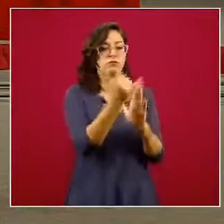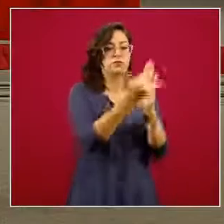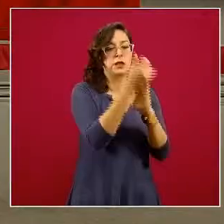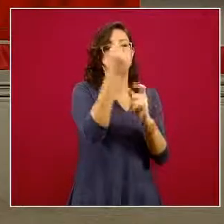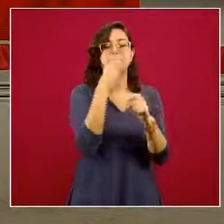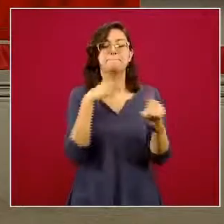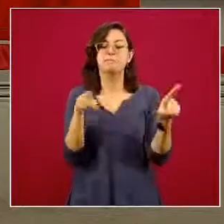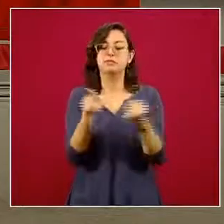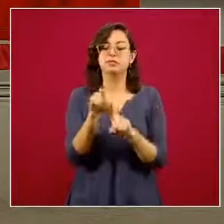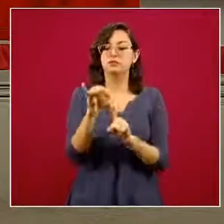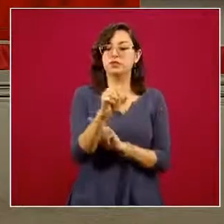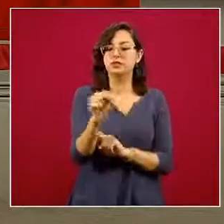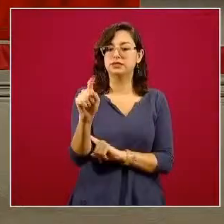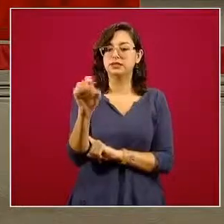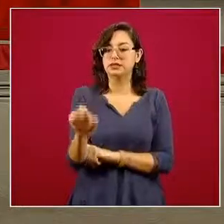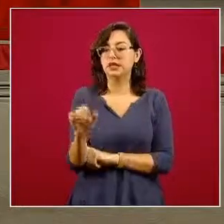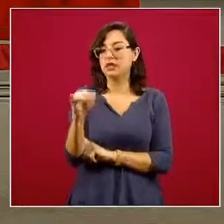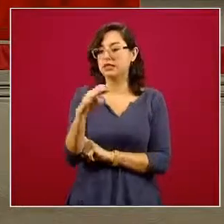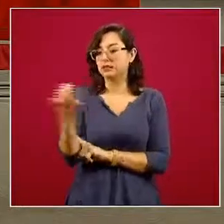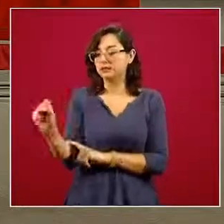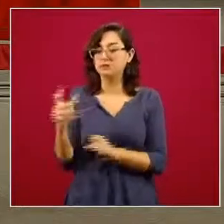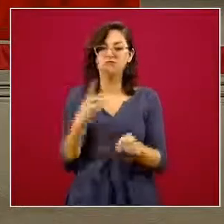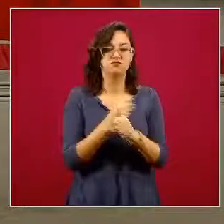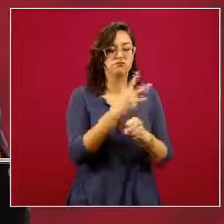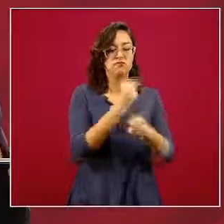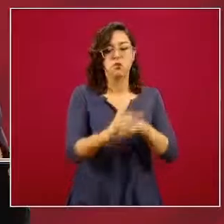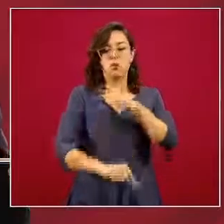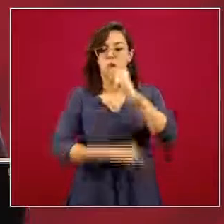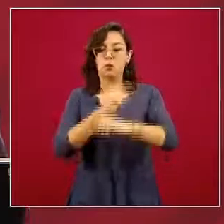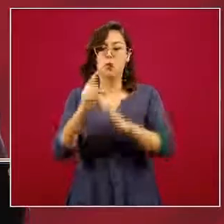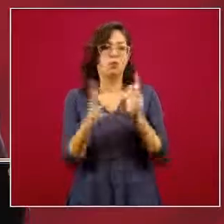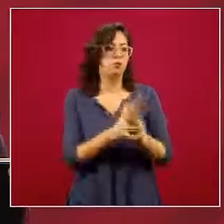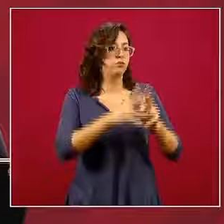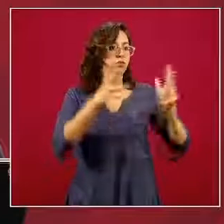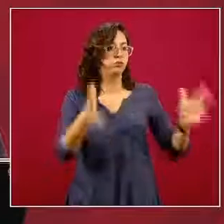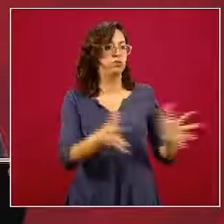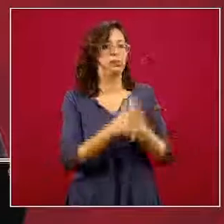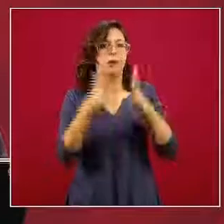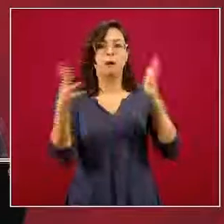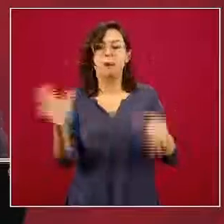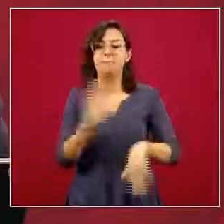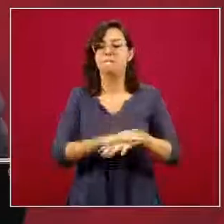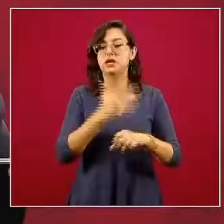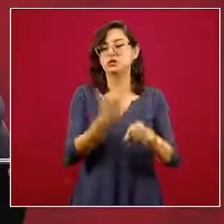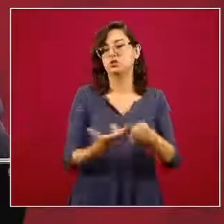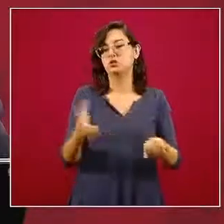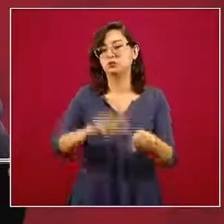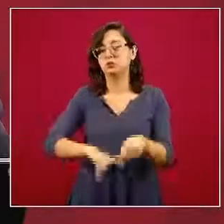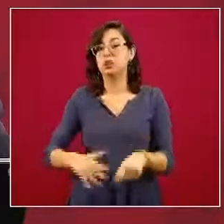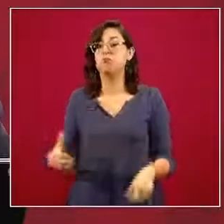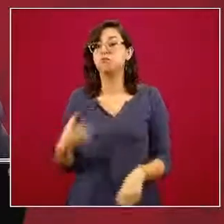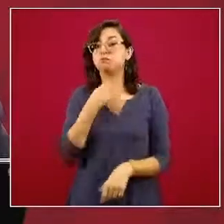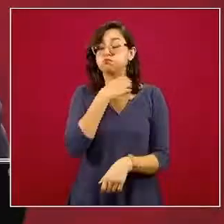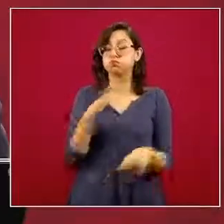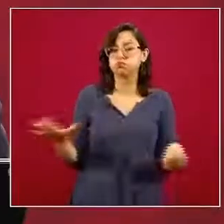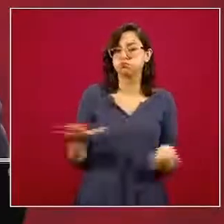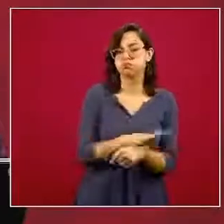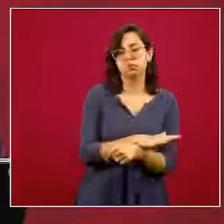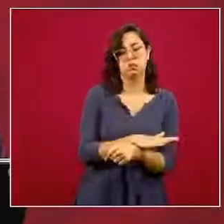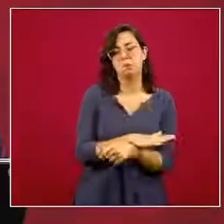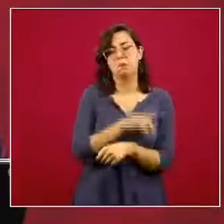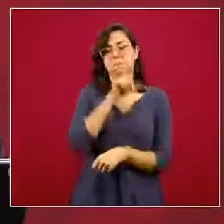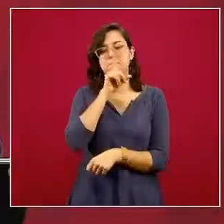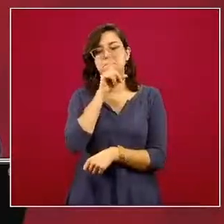ISSSTE y otros del Seguro Social. Y eso es lo que nos ha permitido expandir la capacidad y evitar que se saturen los hospitales. En